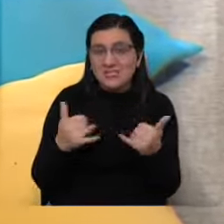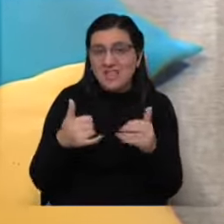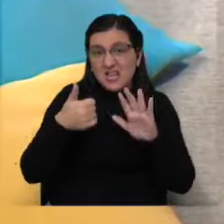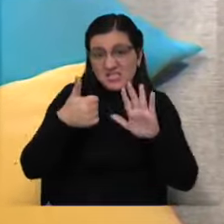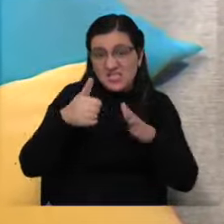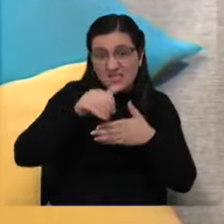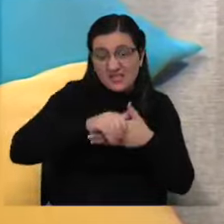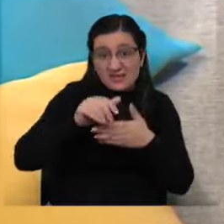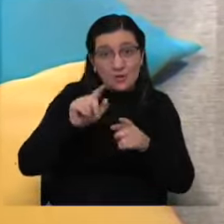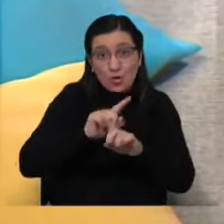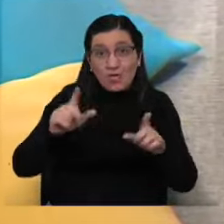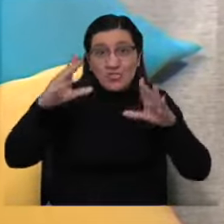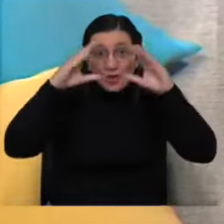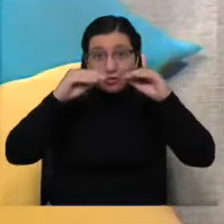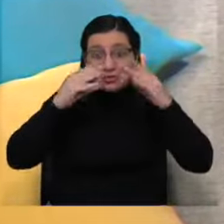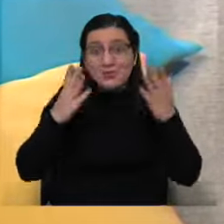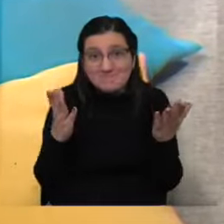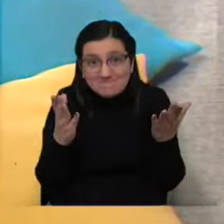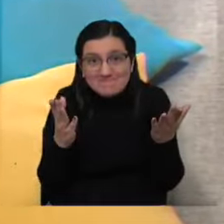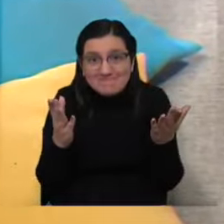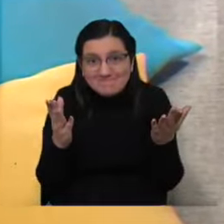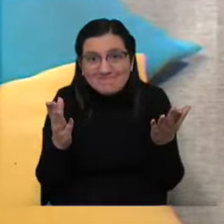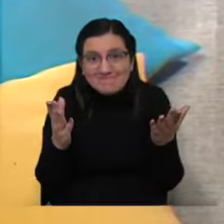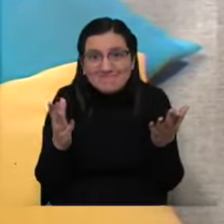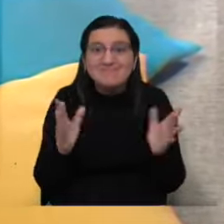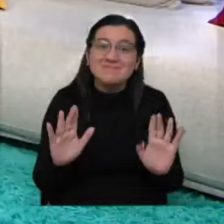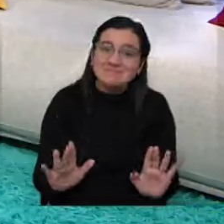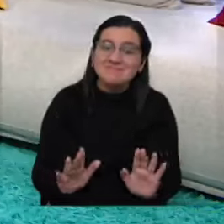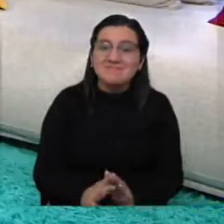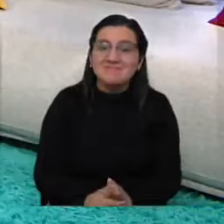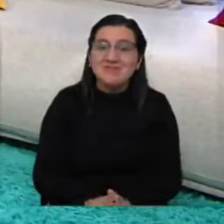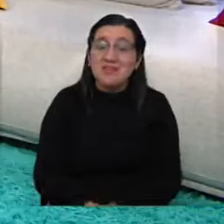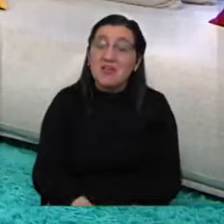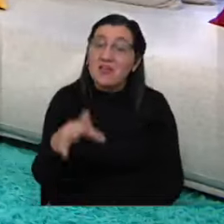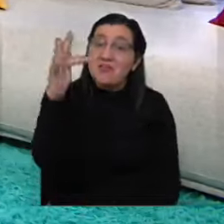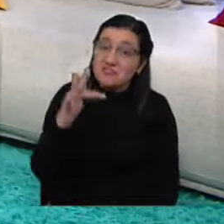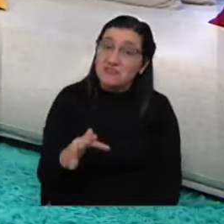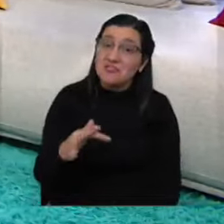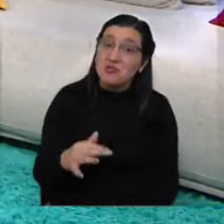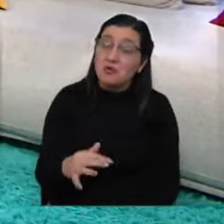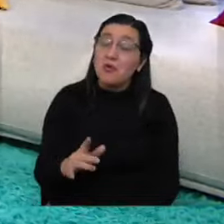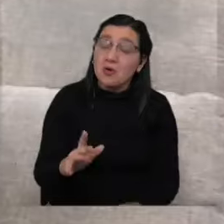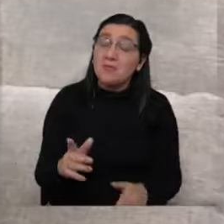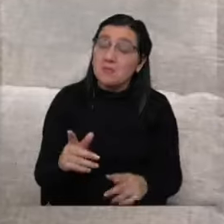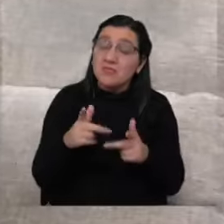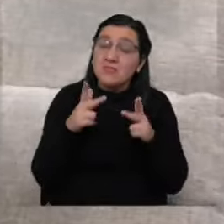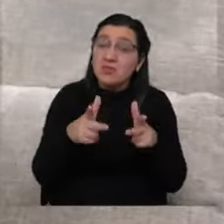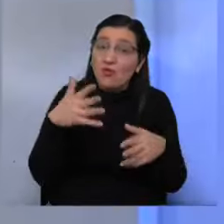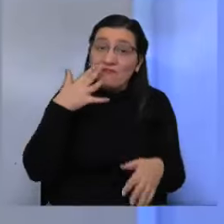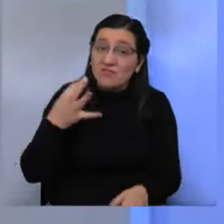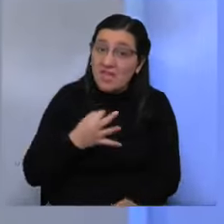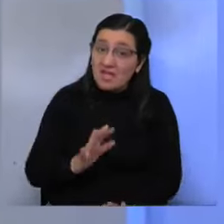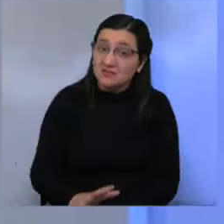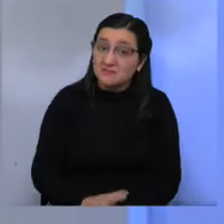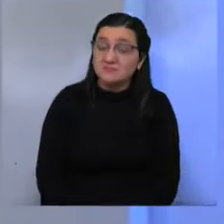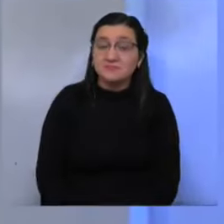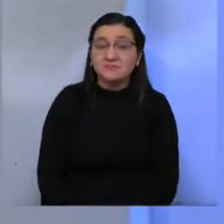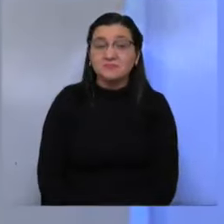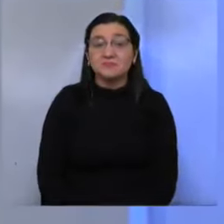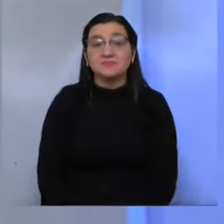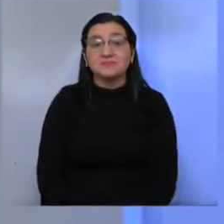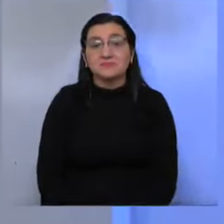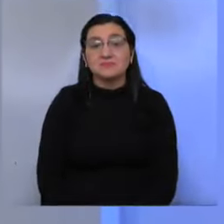tarde y no es de noche sí sí sí que no estaba tan errado el Fito al final le vamos a terminar dando la razón nuestro realidad